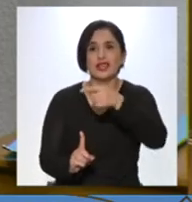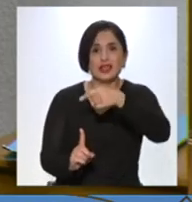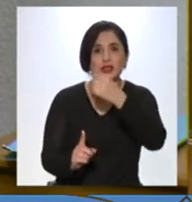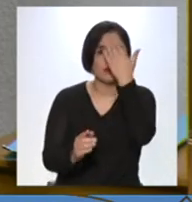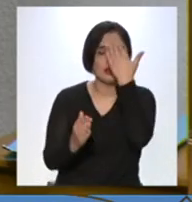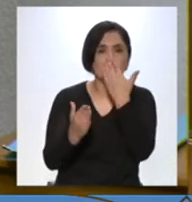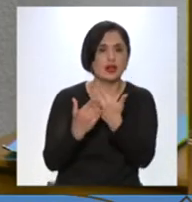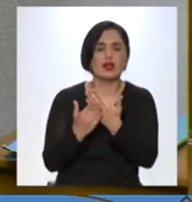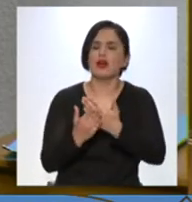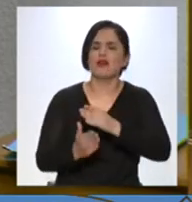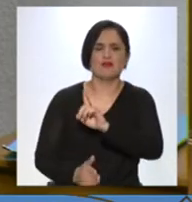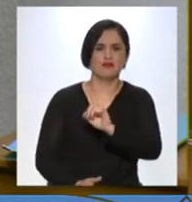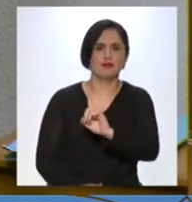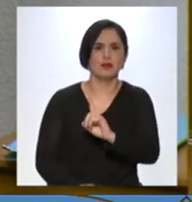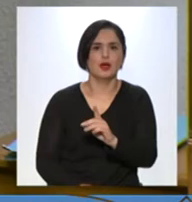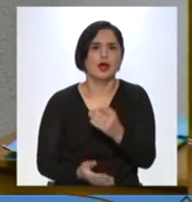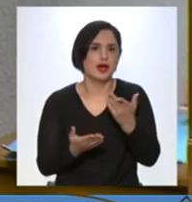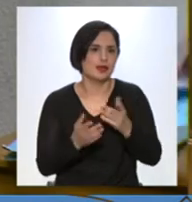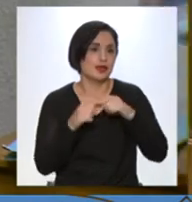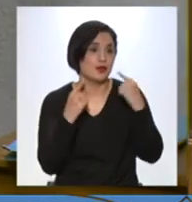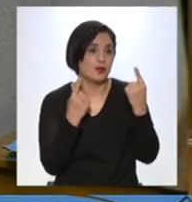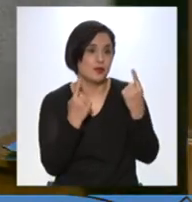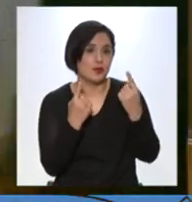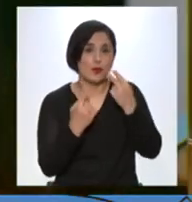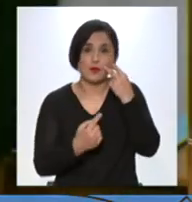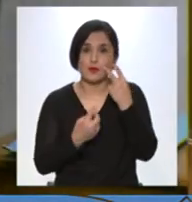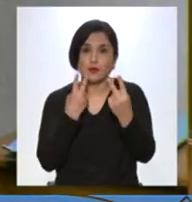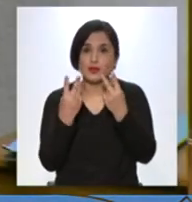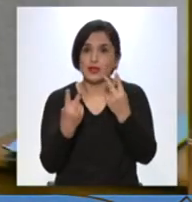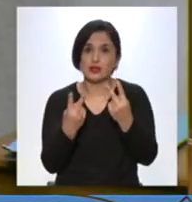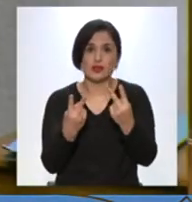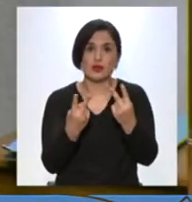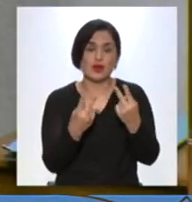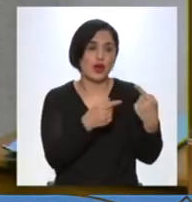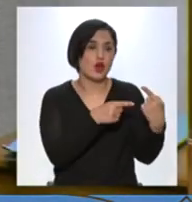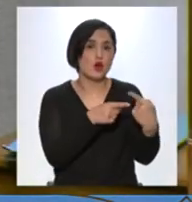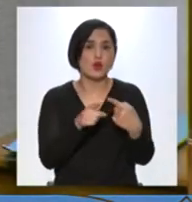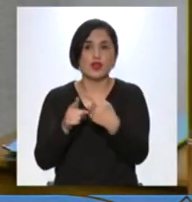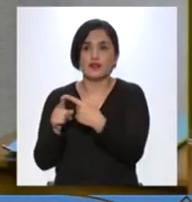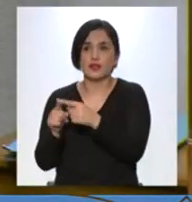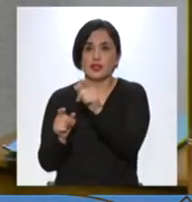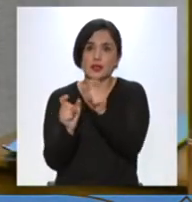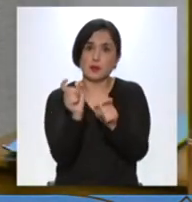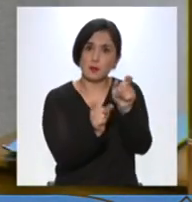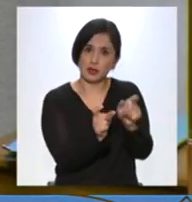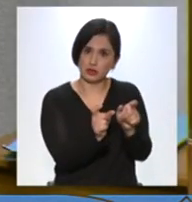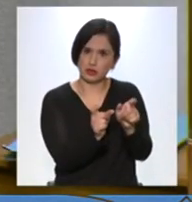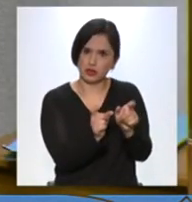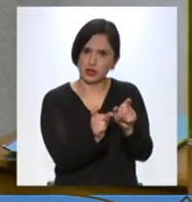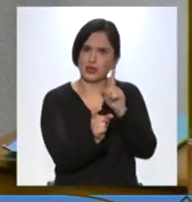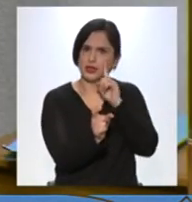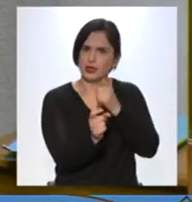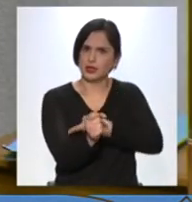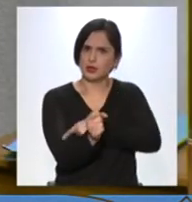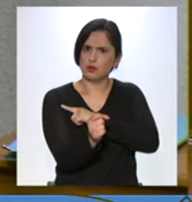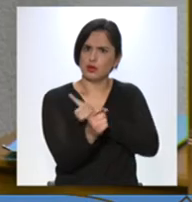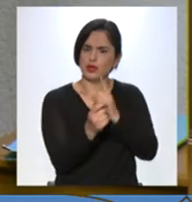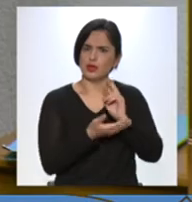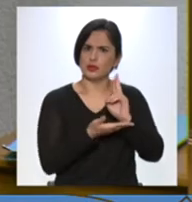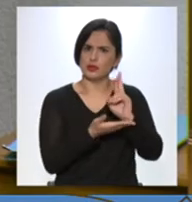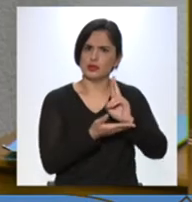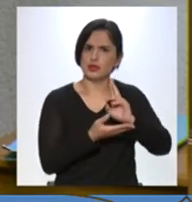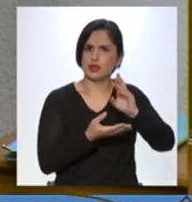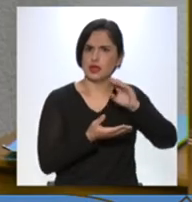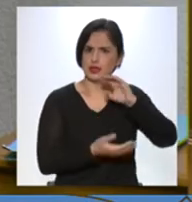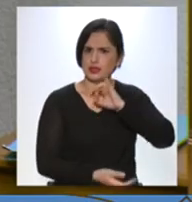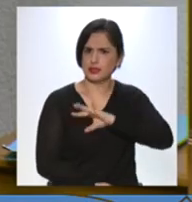enfrentábamos. En ese contexto hemos visto el despliegue y el performance de distintos actores que tienen la potestad de representar al pueblo de Chile, y